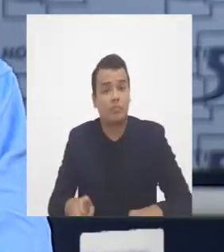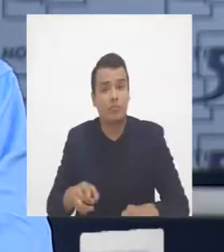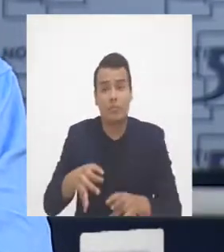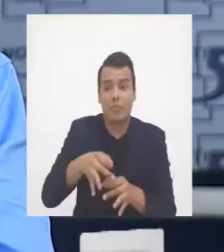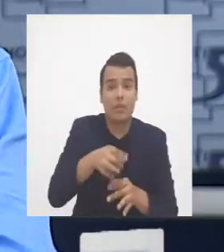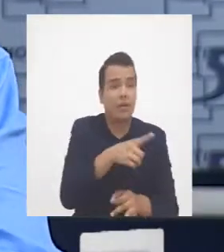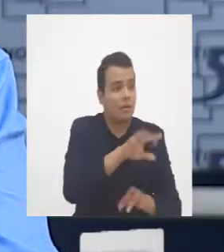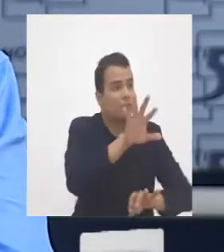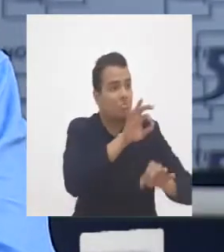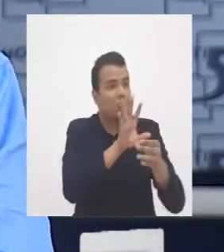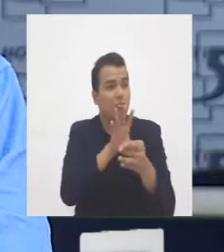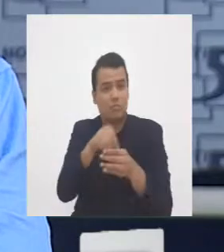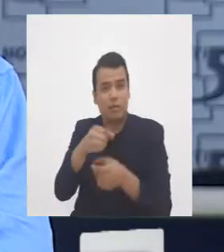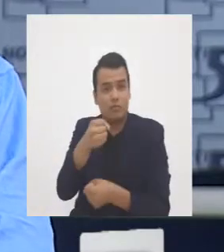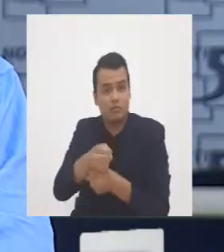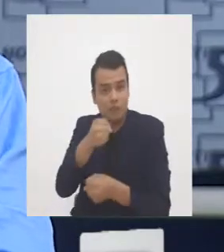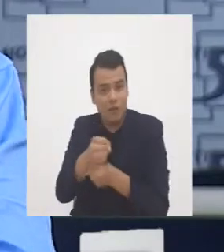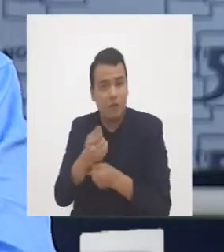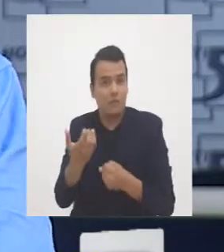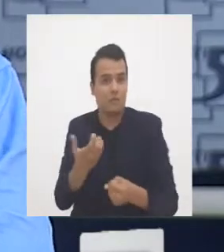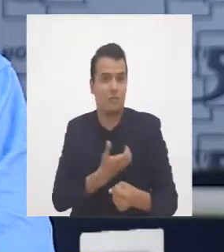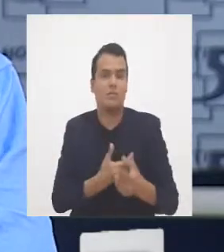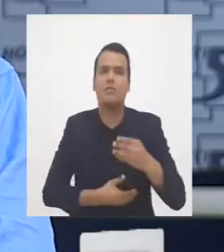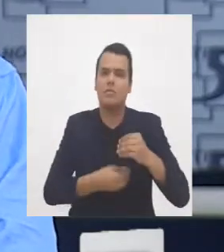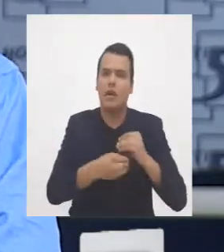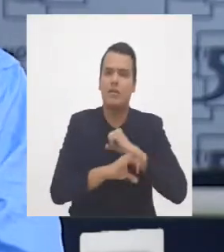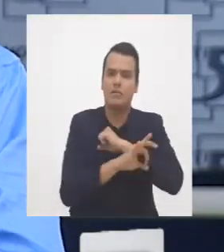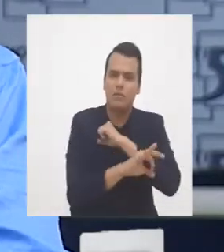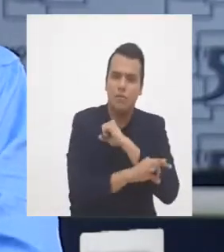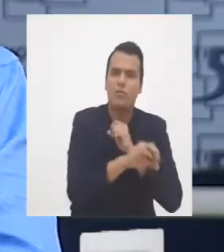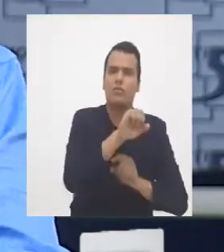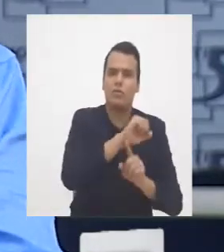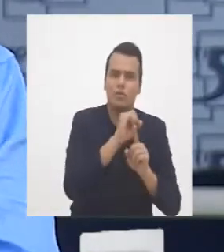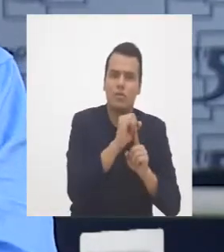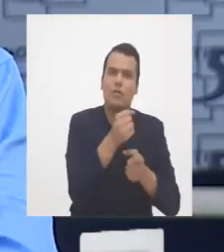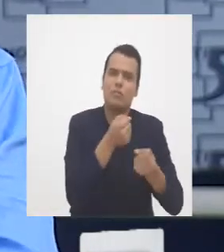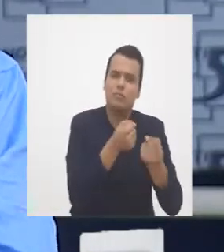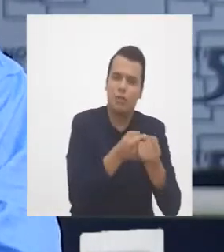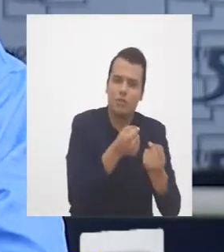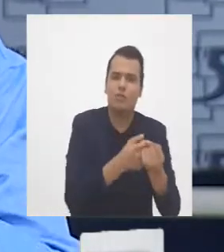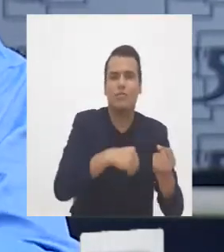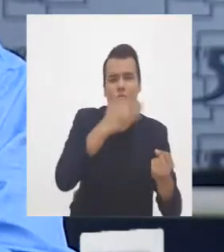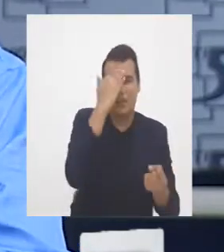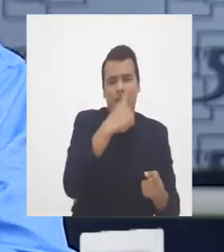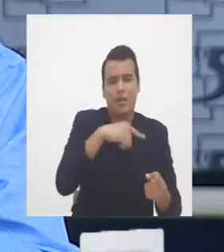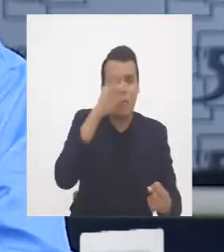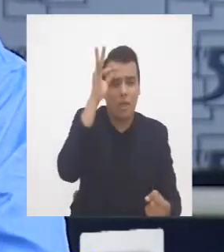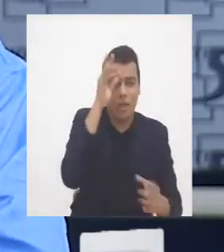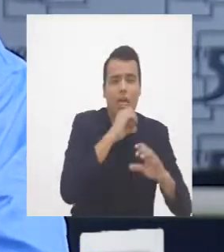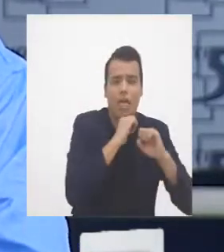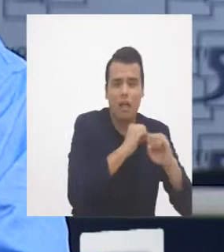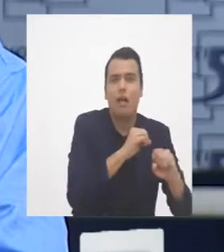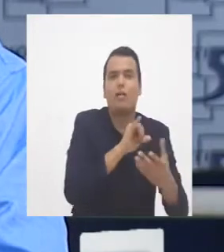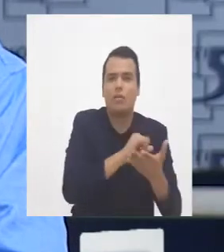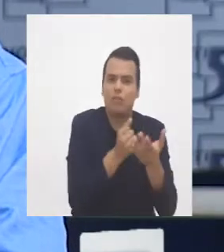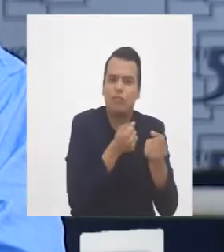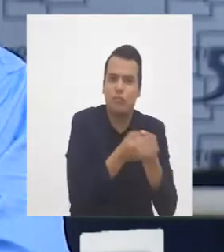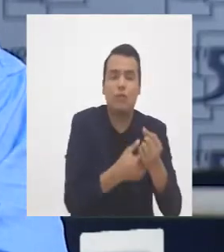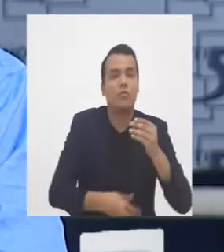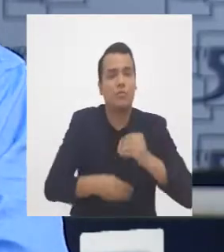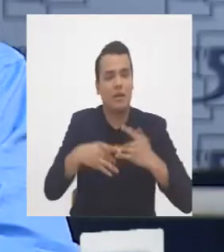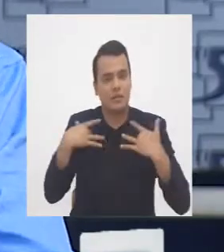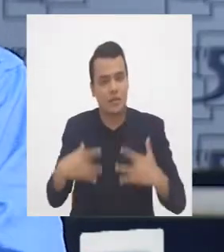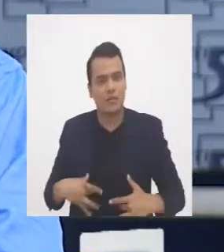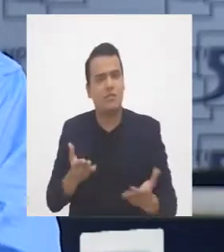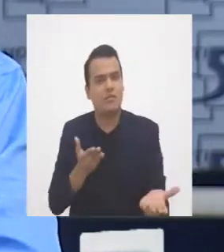ingreso para que asuman tareas que el municipio necesita. Quinto, prestar asistencia psicológica y social a jóvenes inmersos en el delito y la